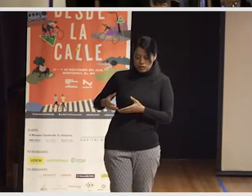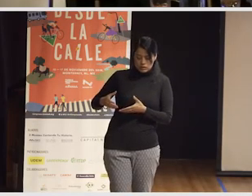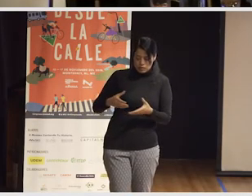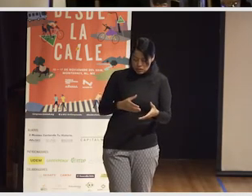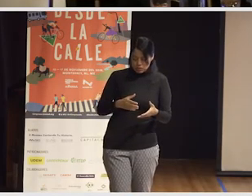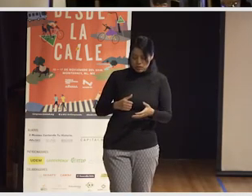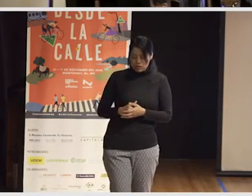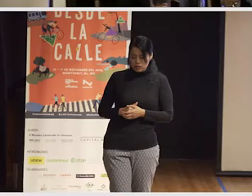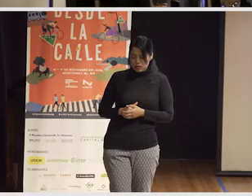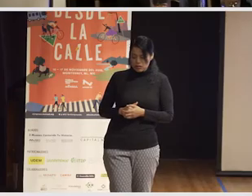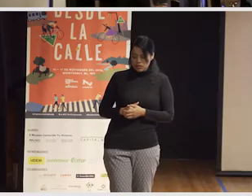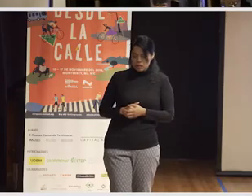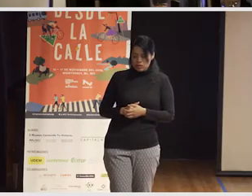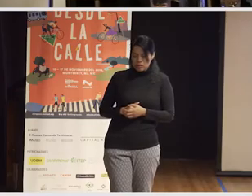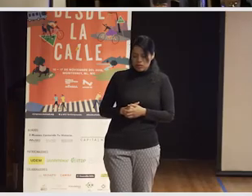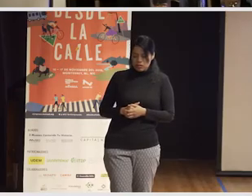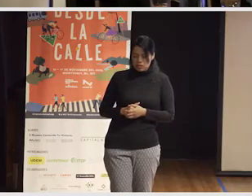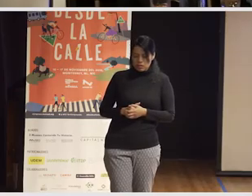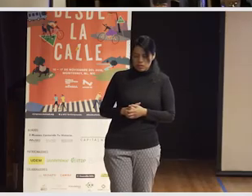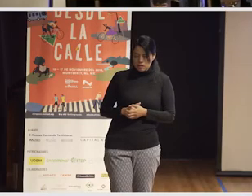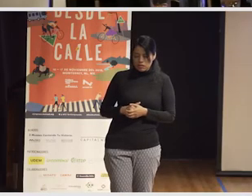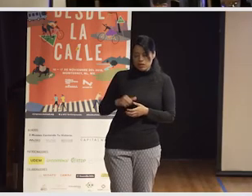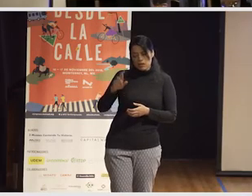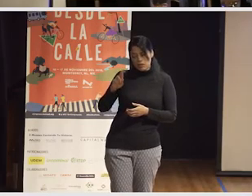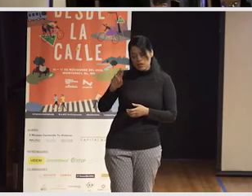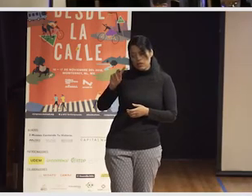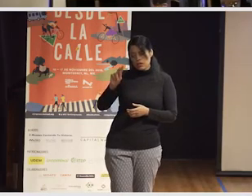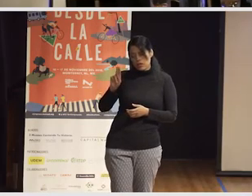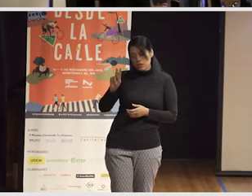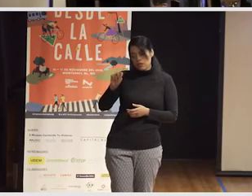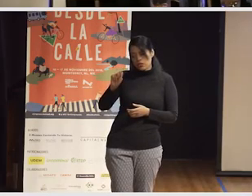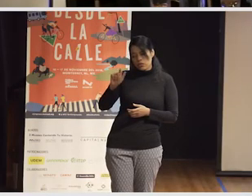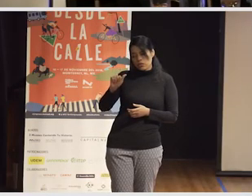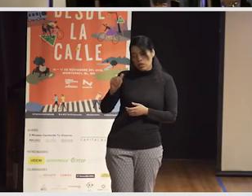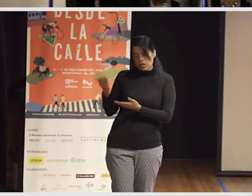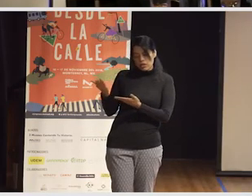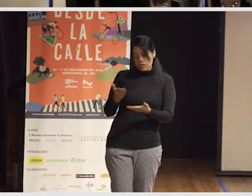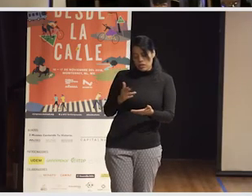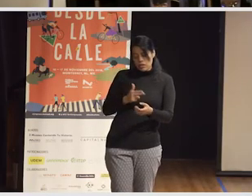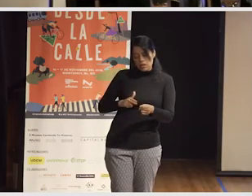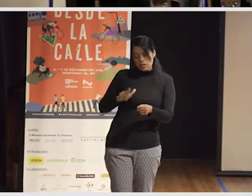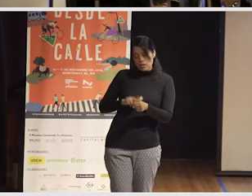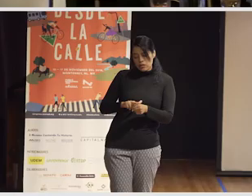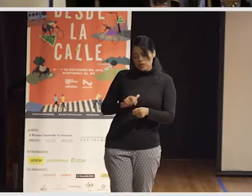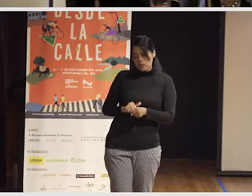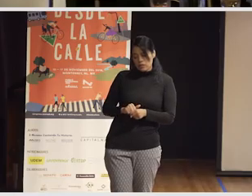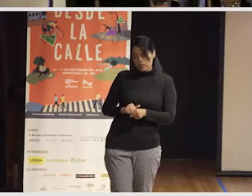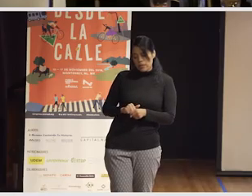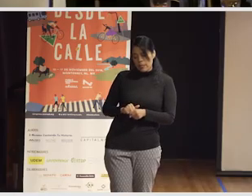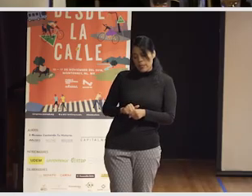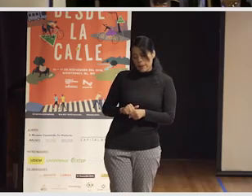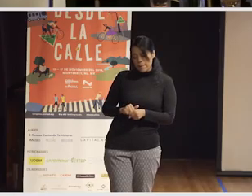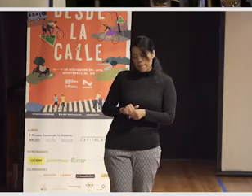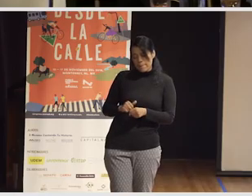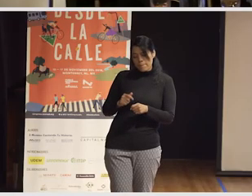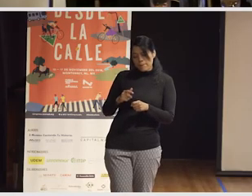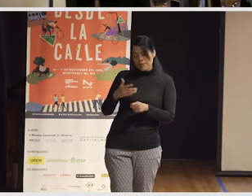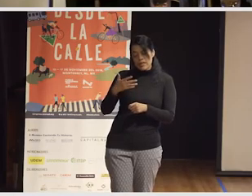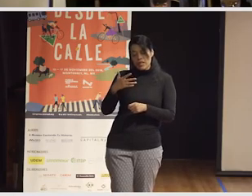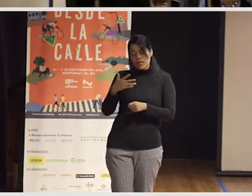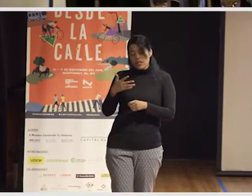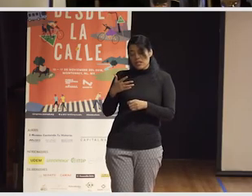a nivel lucha es la ruta que llega a los hospitales pero los hospitales y la ruta del transporte público después de las diez de